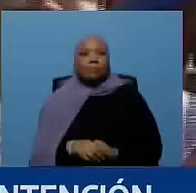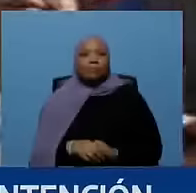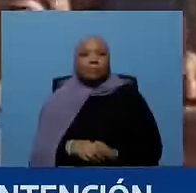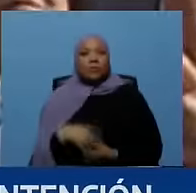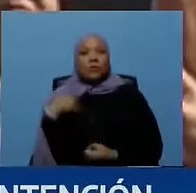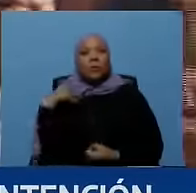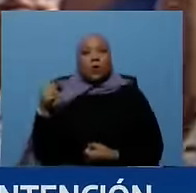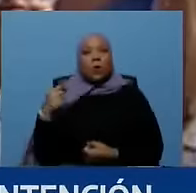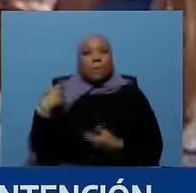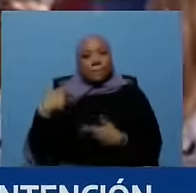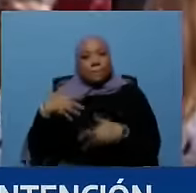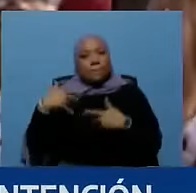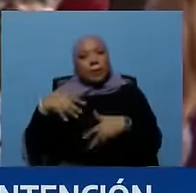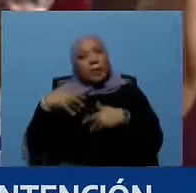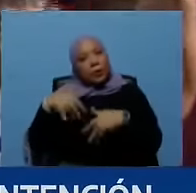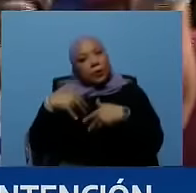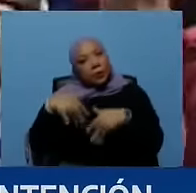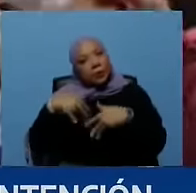Camarada. Vamos caminando.